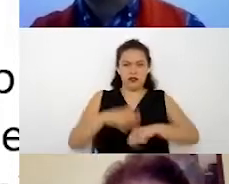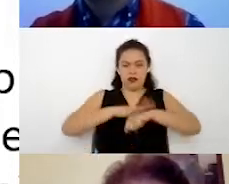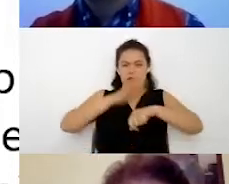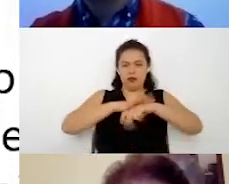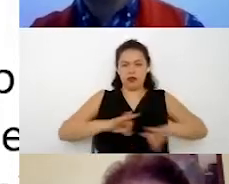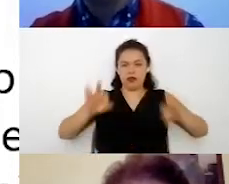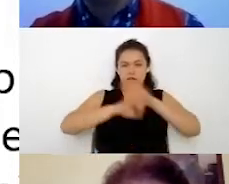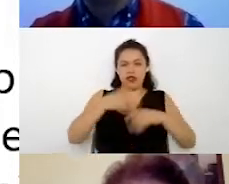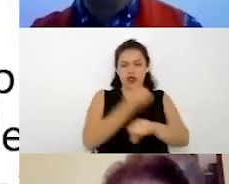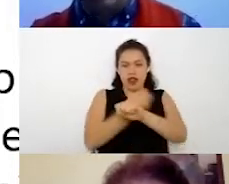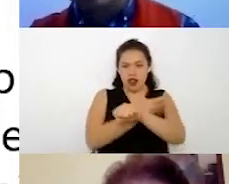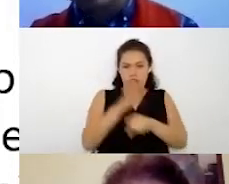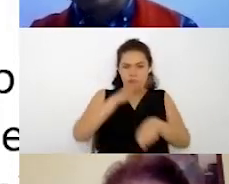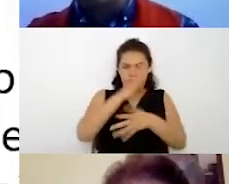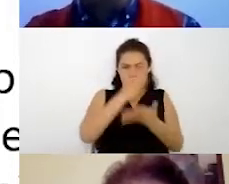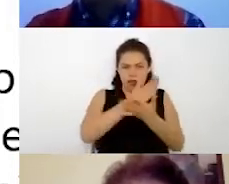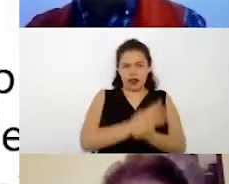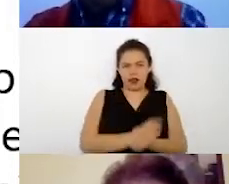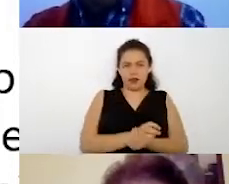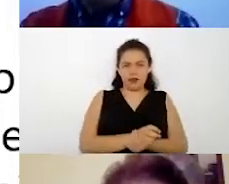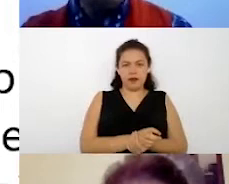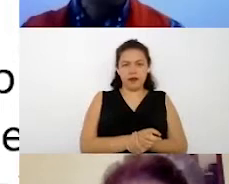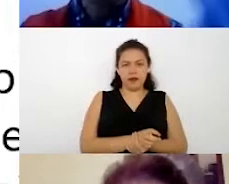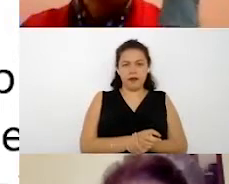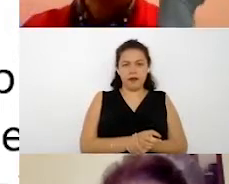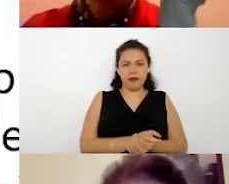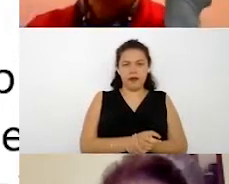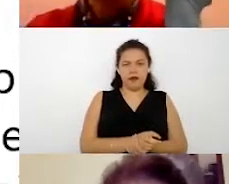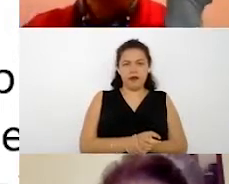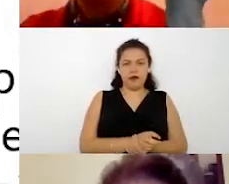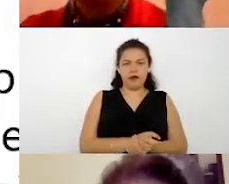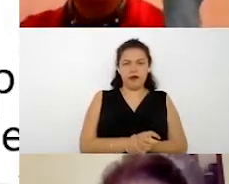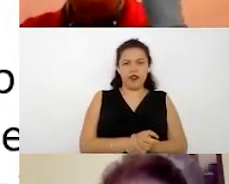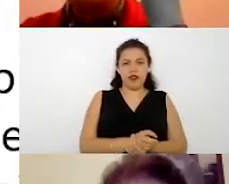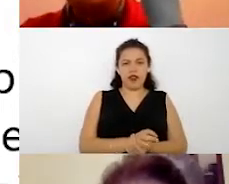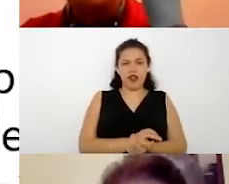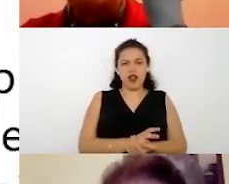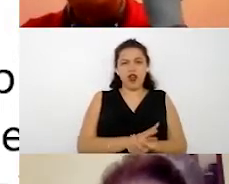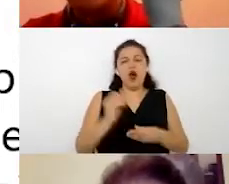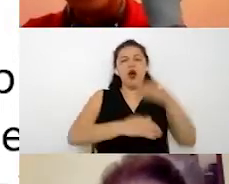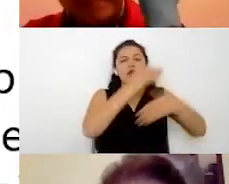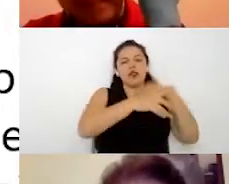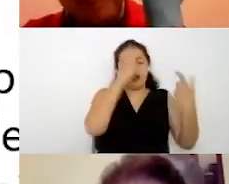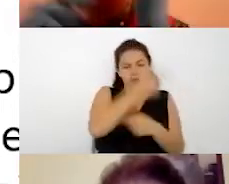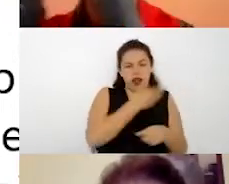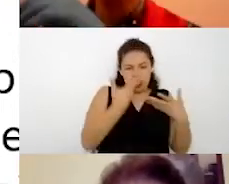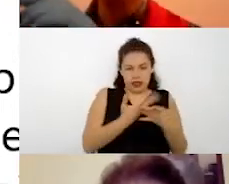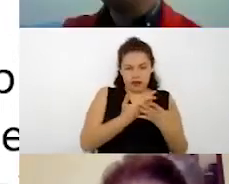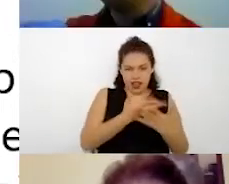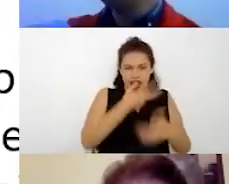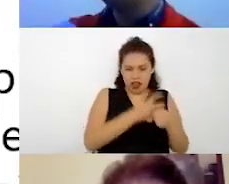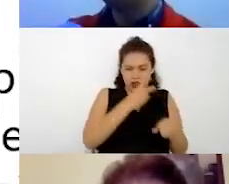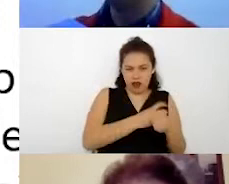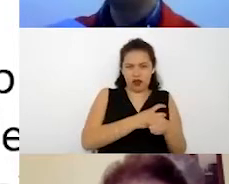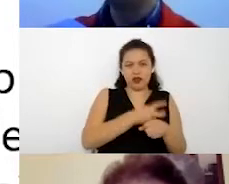hemorragia. Exactamente. Cuando nosotros Por sufrimos el algún proceso tipo de de cortada, coagulación. exactamente, a eso